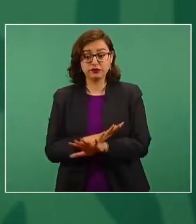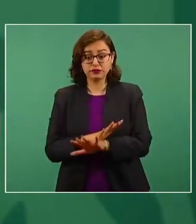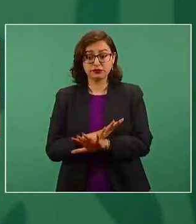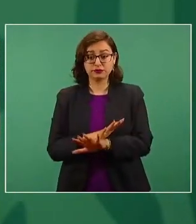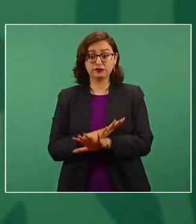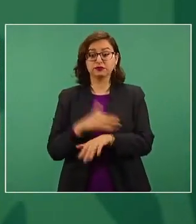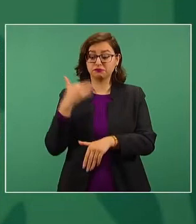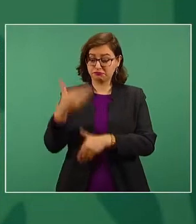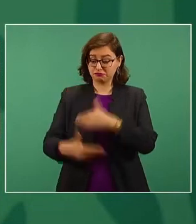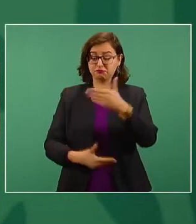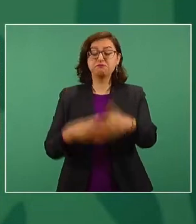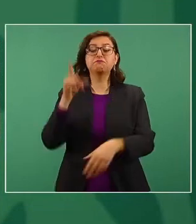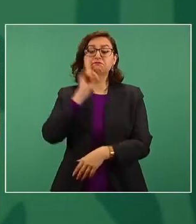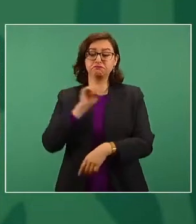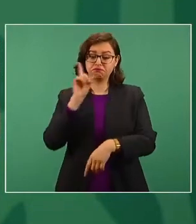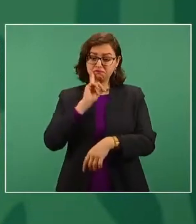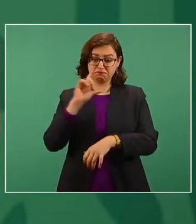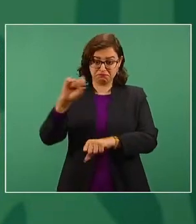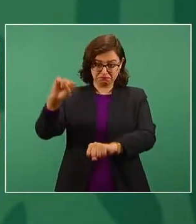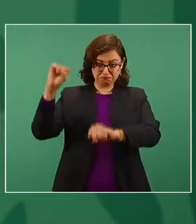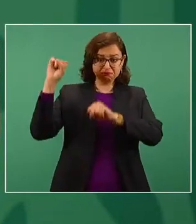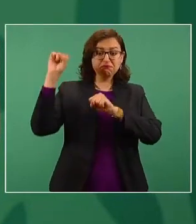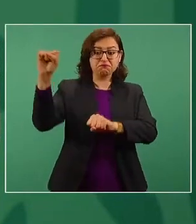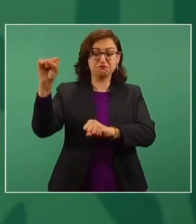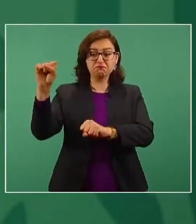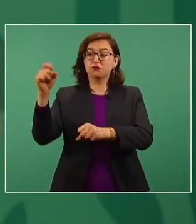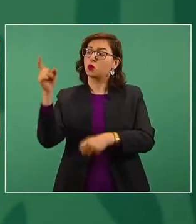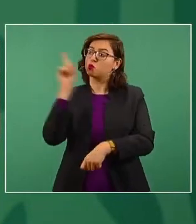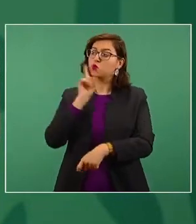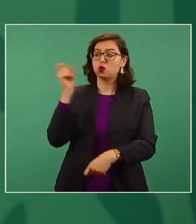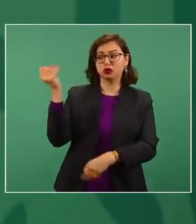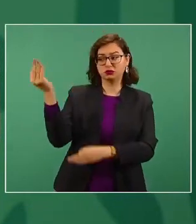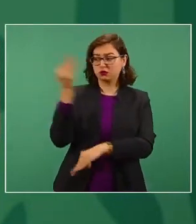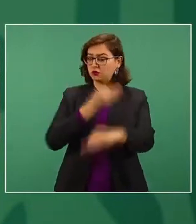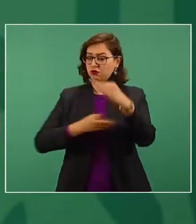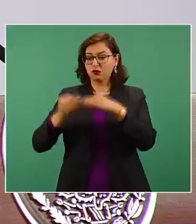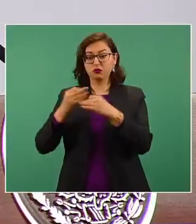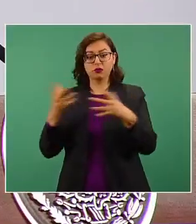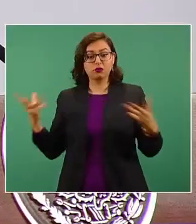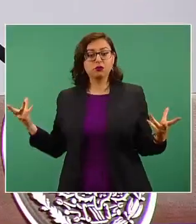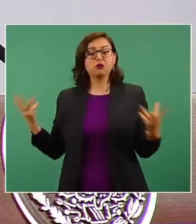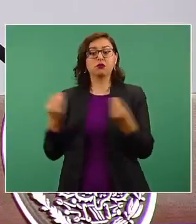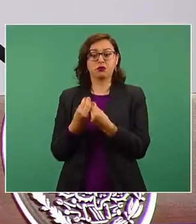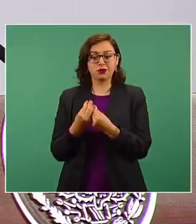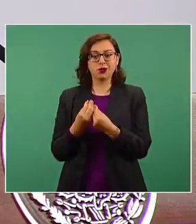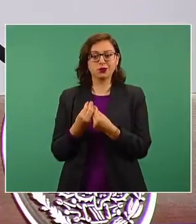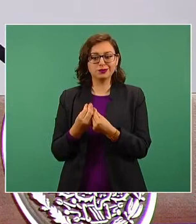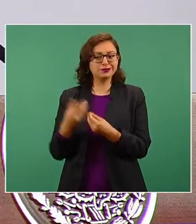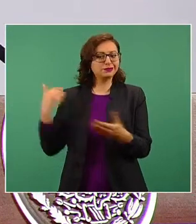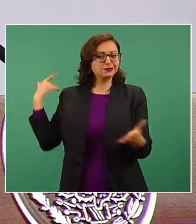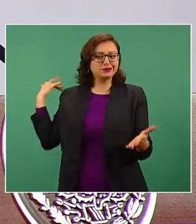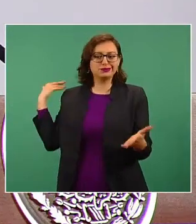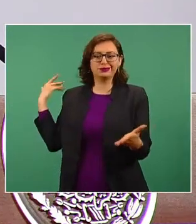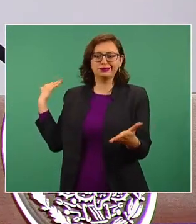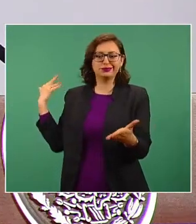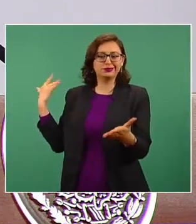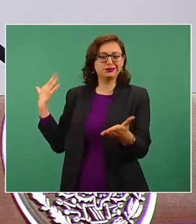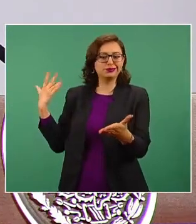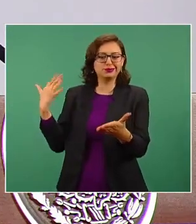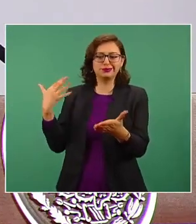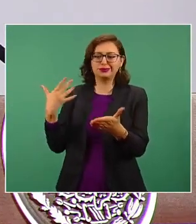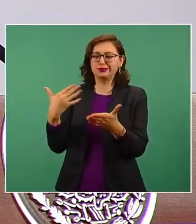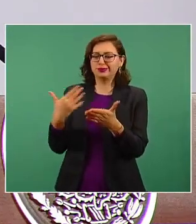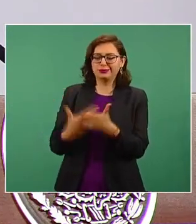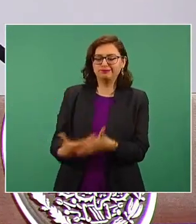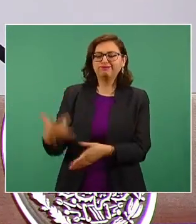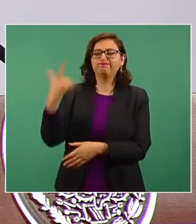marcha es feminista y tiene cabida para todas las mujeres, porque hemos andado juntas por el